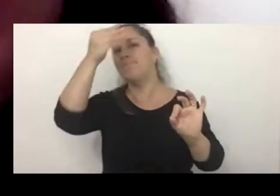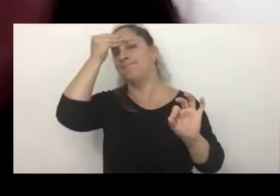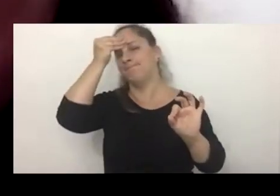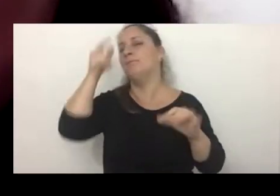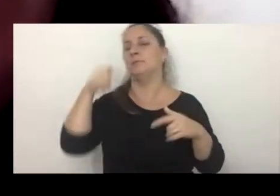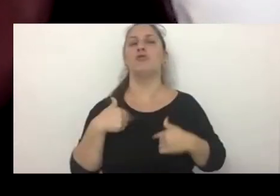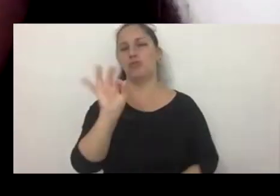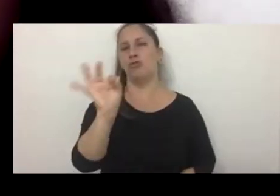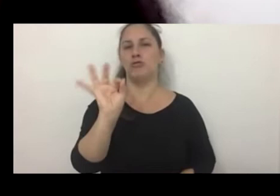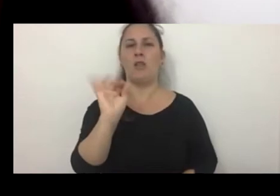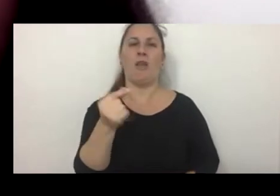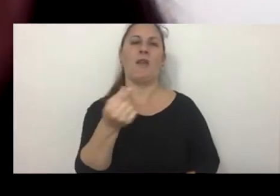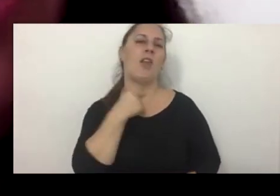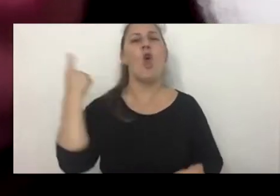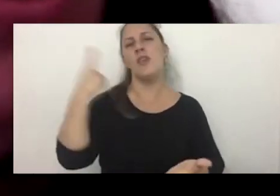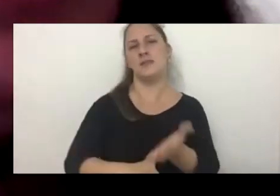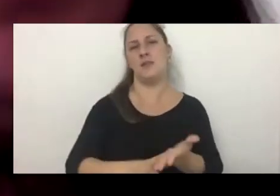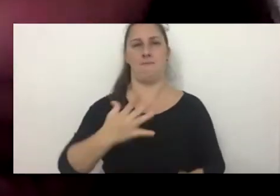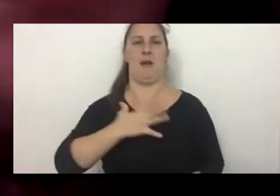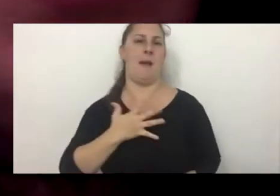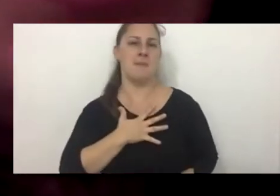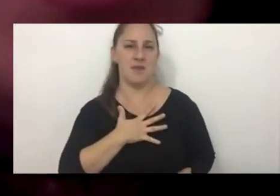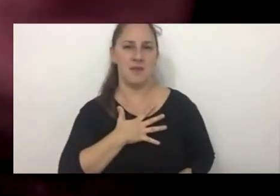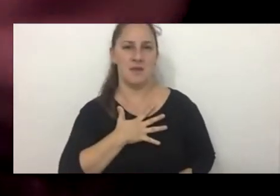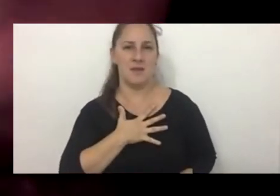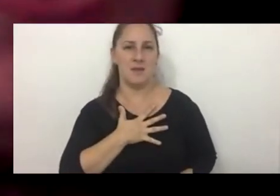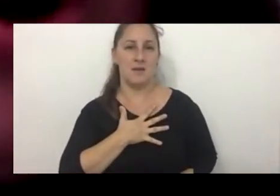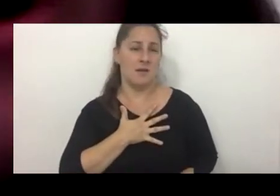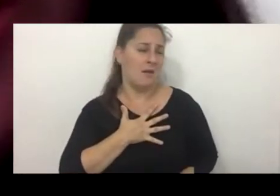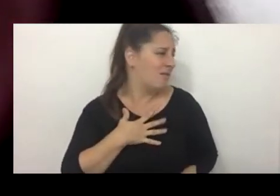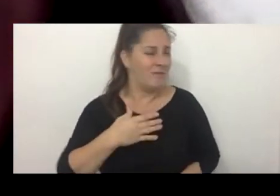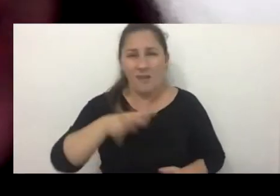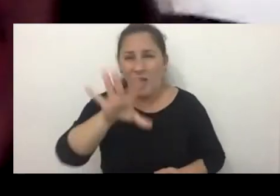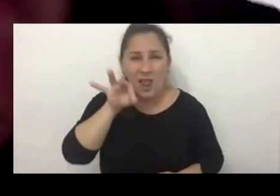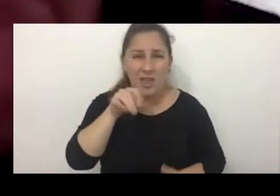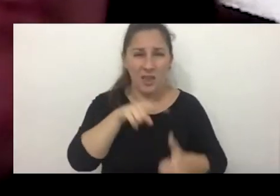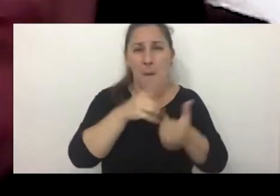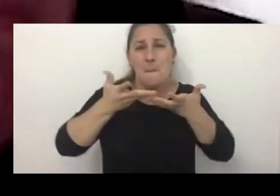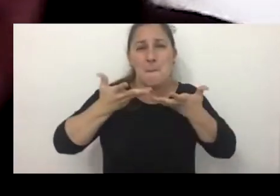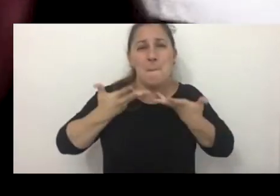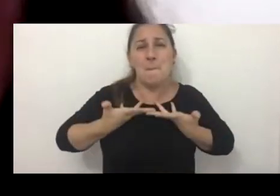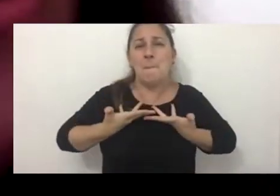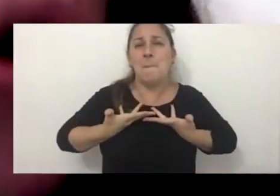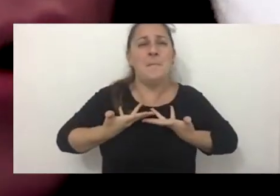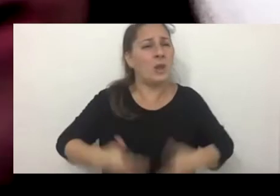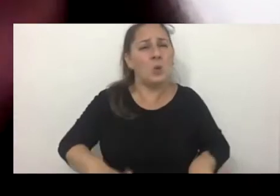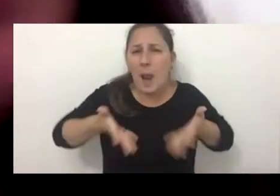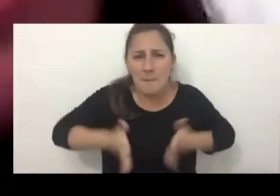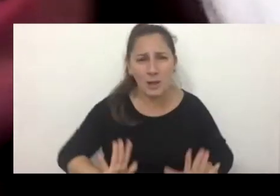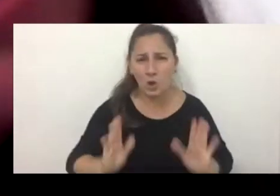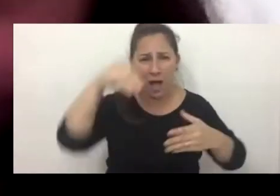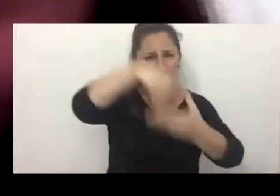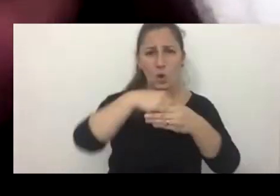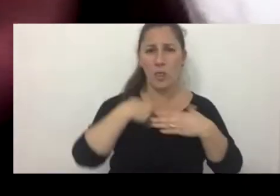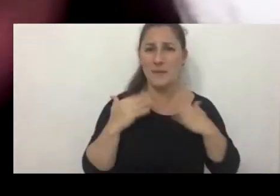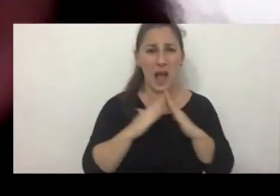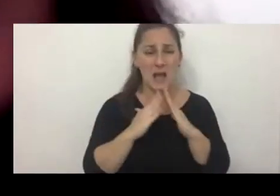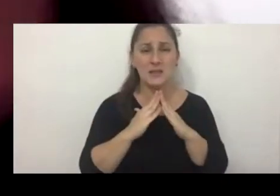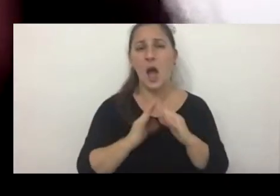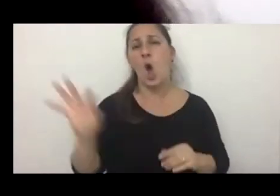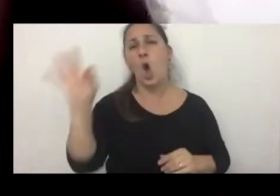está bueno, porque por ahí no se sentía tan tranquila en la casa y solo lo hacía nada más que porque no quería que le hagan cosas dentro de la